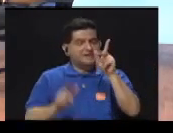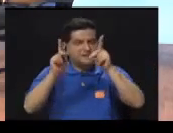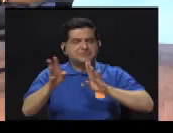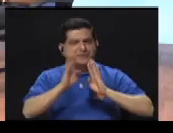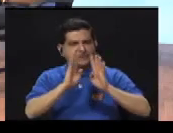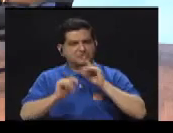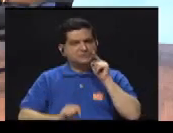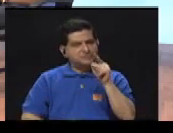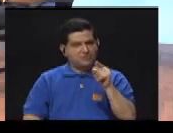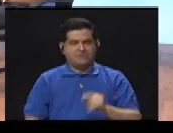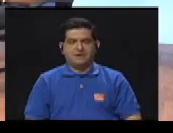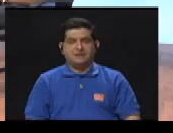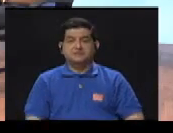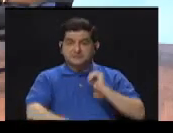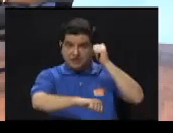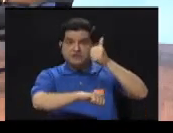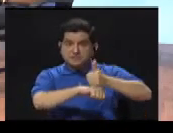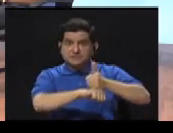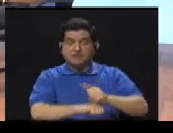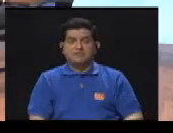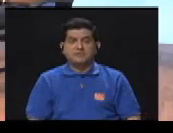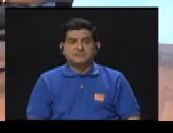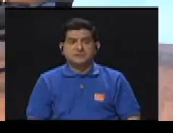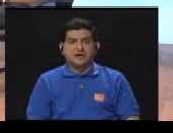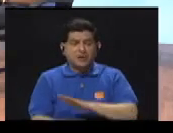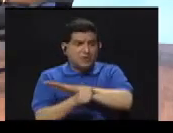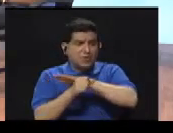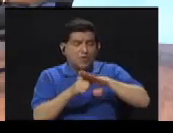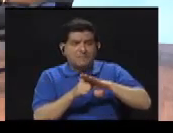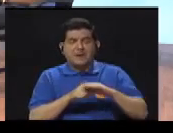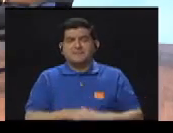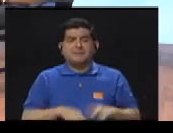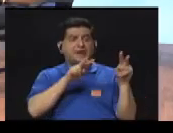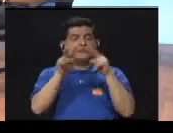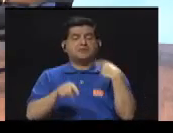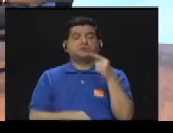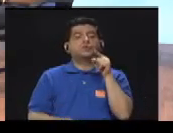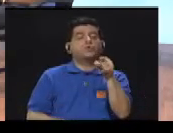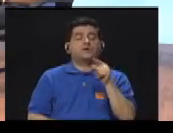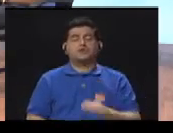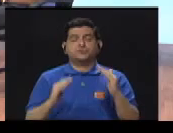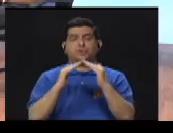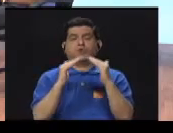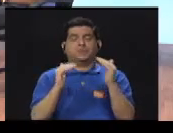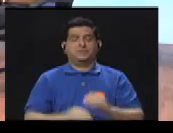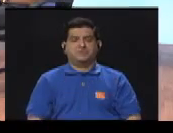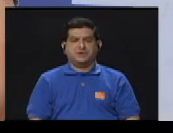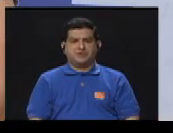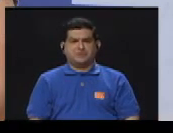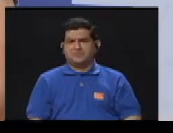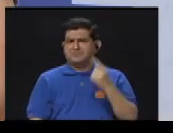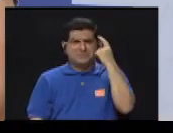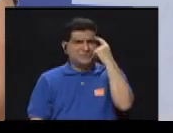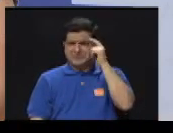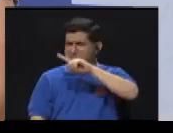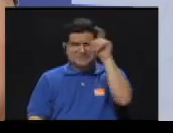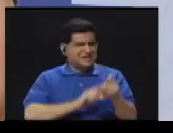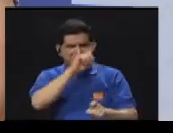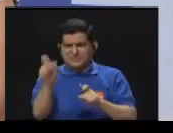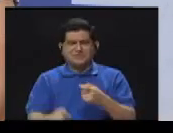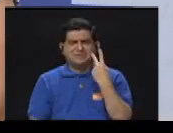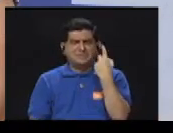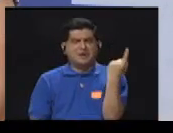hablando. Y de hecho, como decía, estaba planteado más que fuera totalmente observacional, solo la convivencia de ellos. De hecho, ni siquiera sin